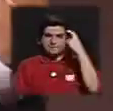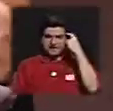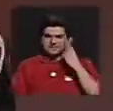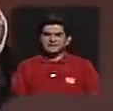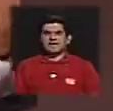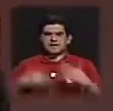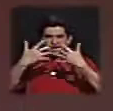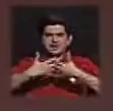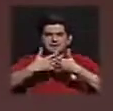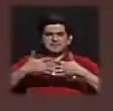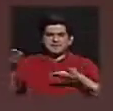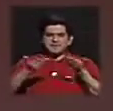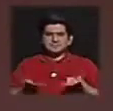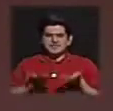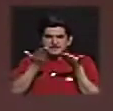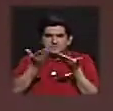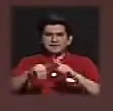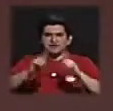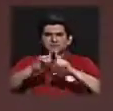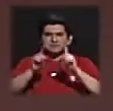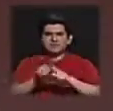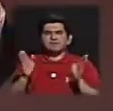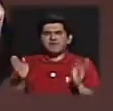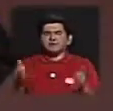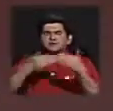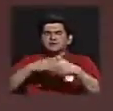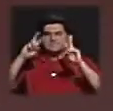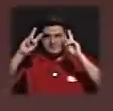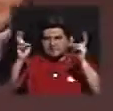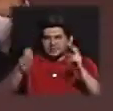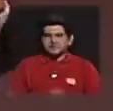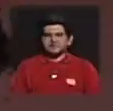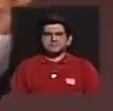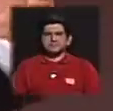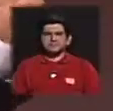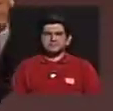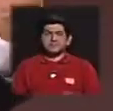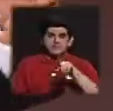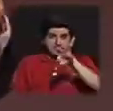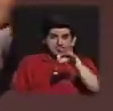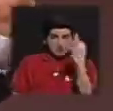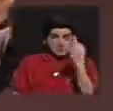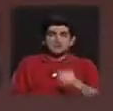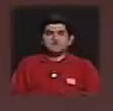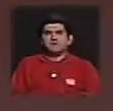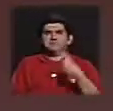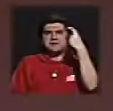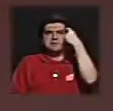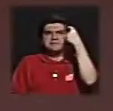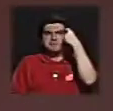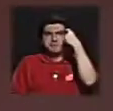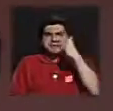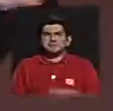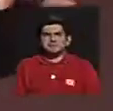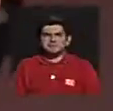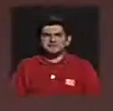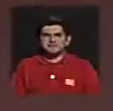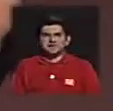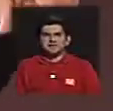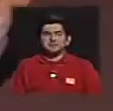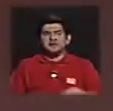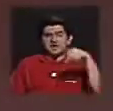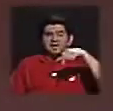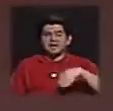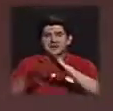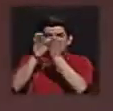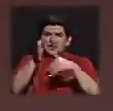proveedores de servicios y de diferentes paquetes para la concentración de nuestra área